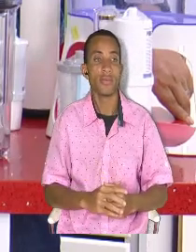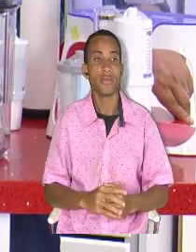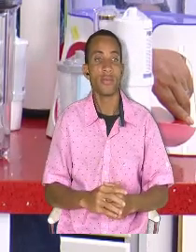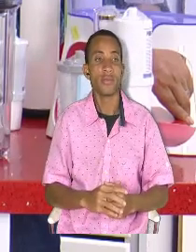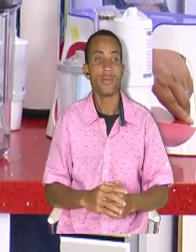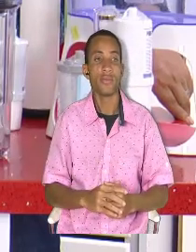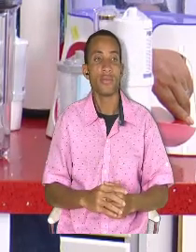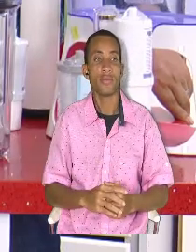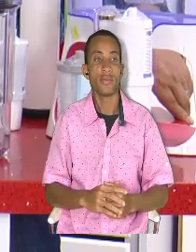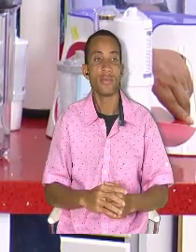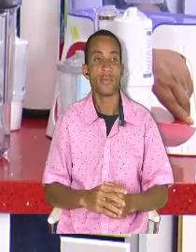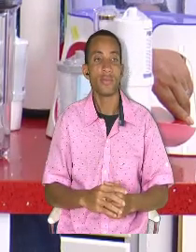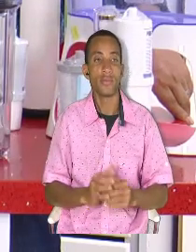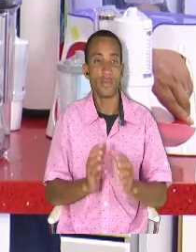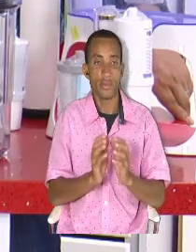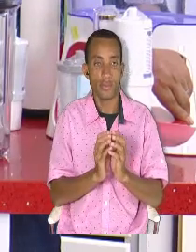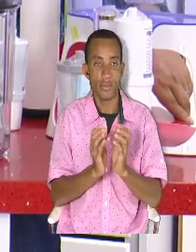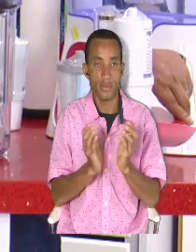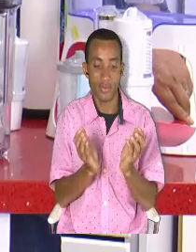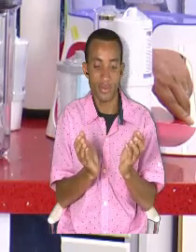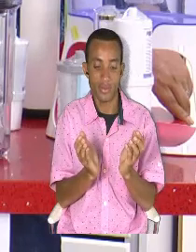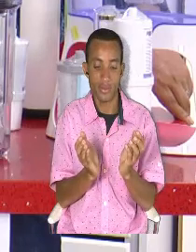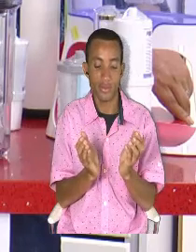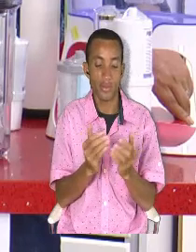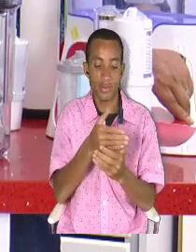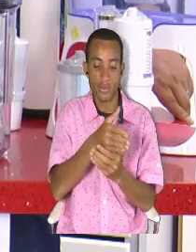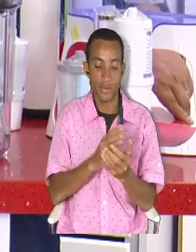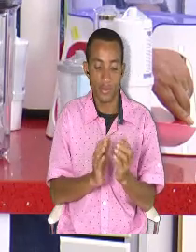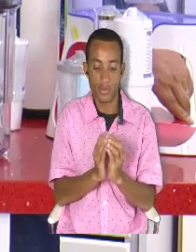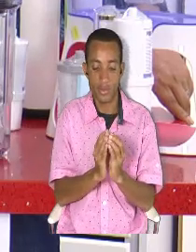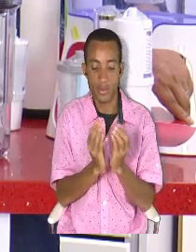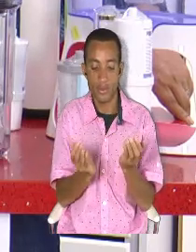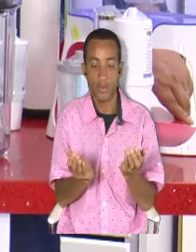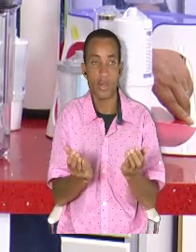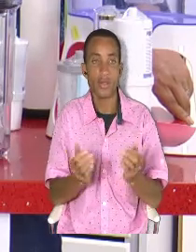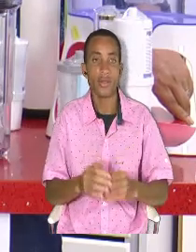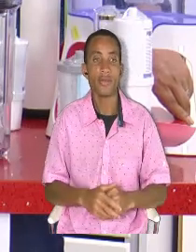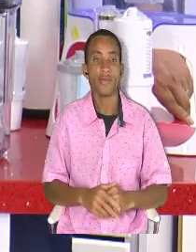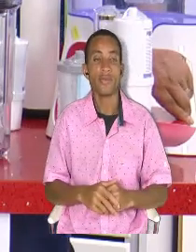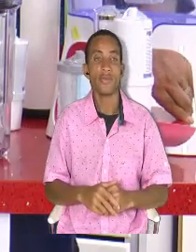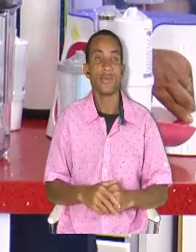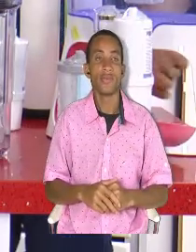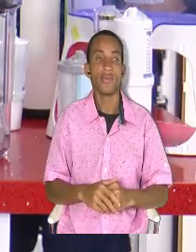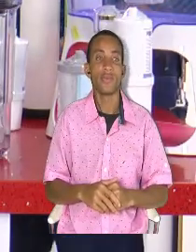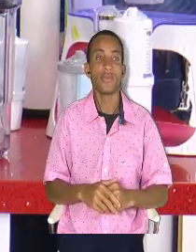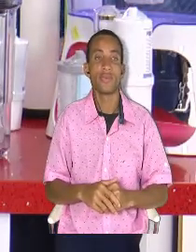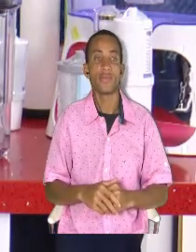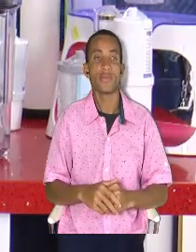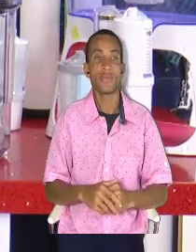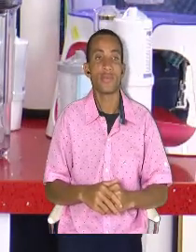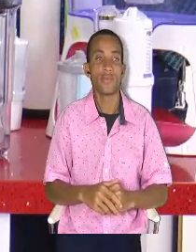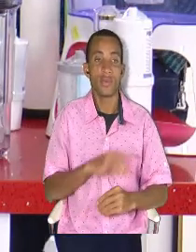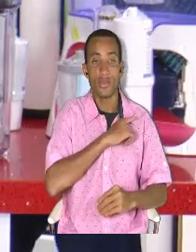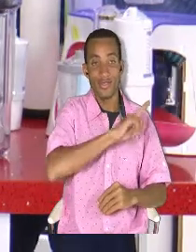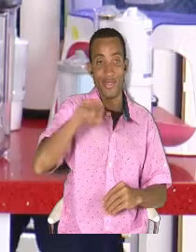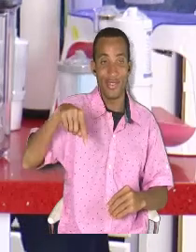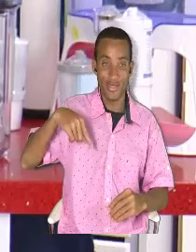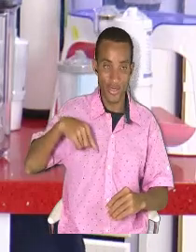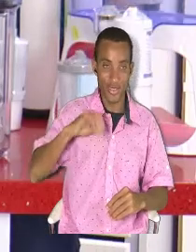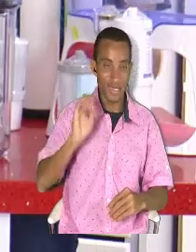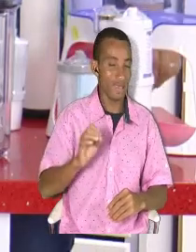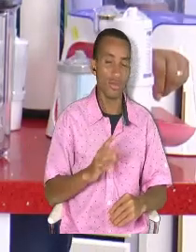Listo. El aguacate es sabroso. Sí. ¿A quién no le gusta en Barranca el aguacate, don Miguel? Excelente. Sí, o sea, sí. Nosotros somos